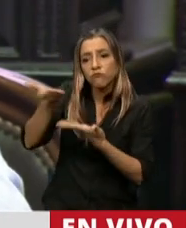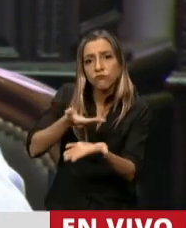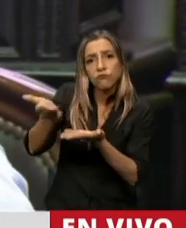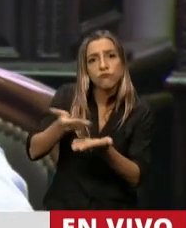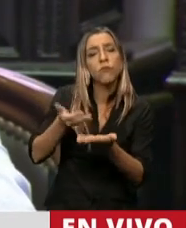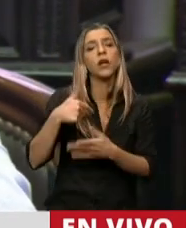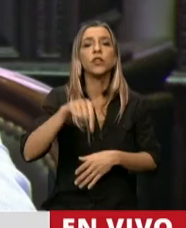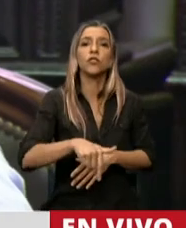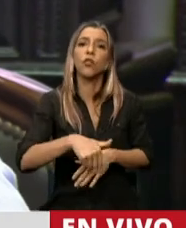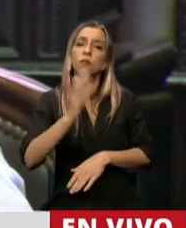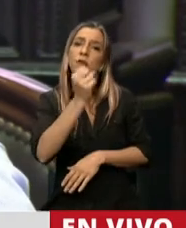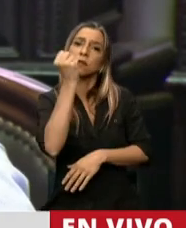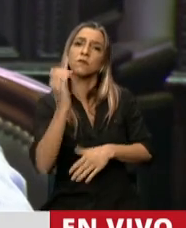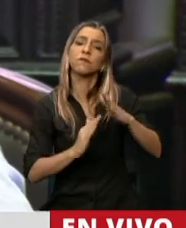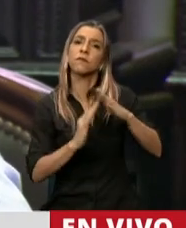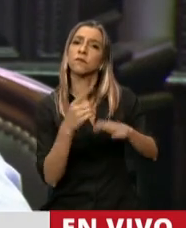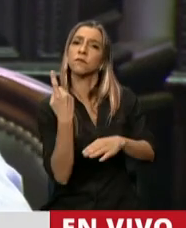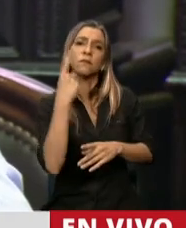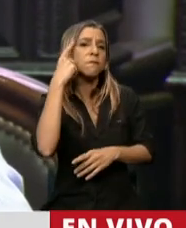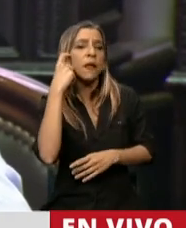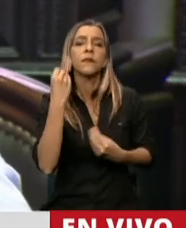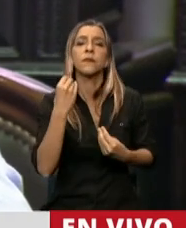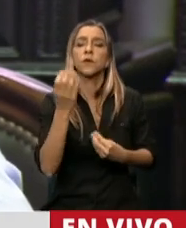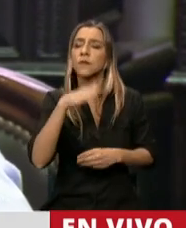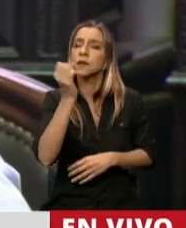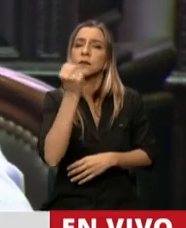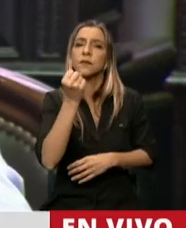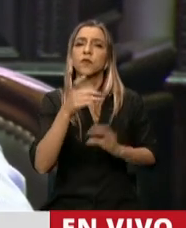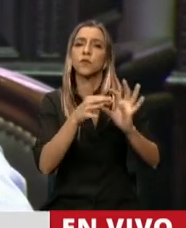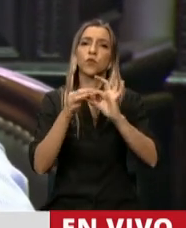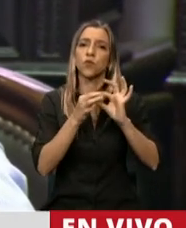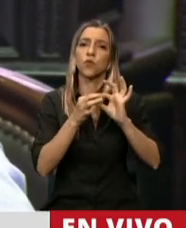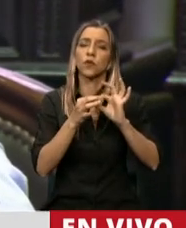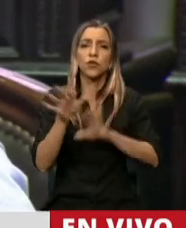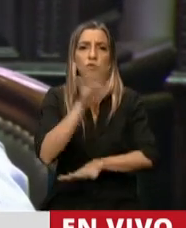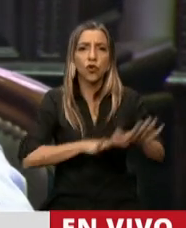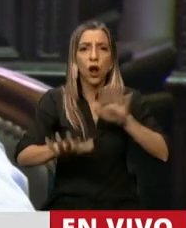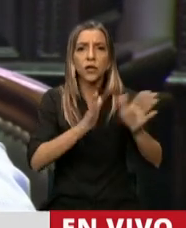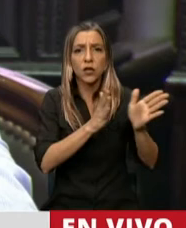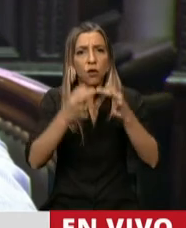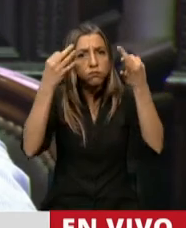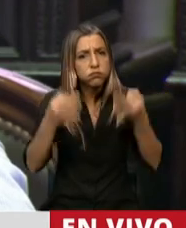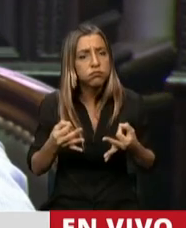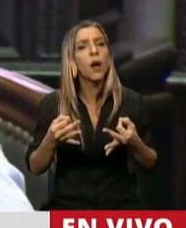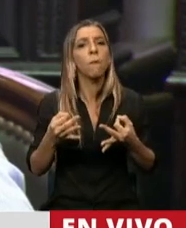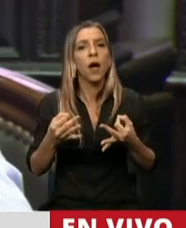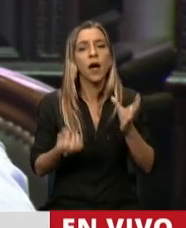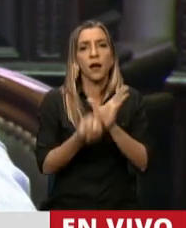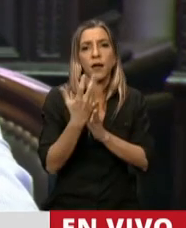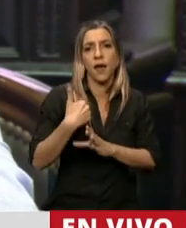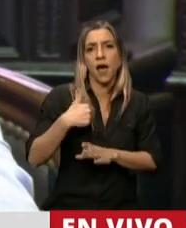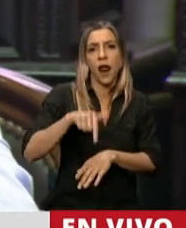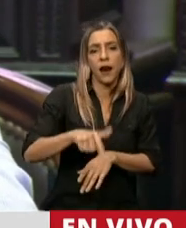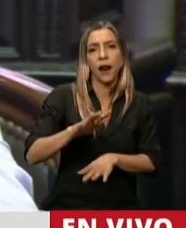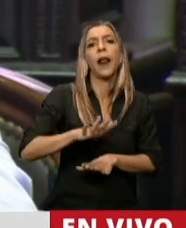nosotros es estar unidos y bien organizados para generar en la Argentina